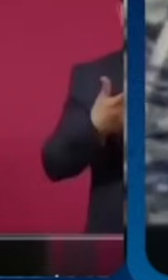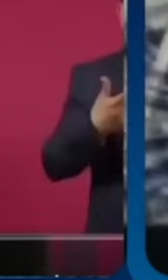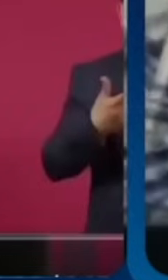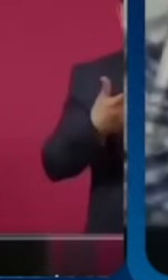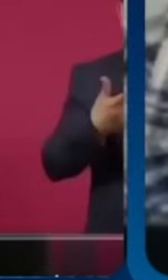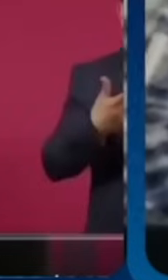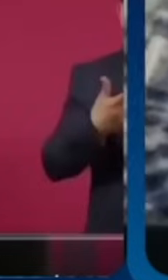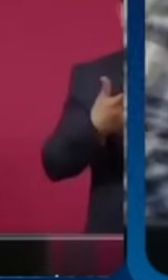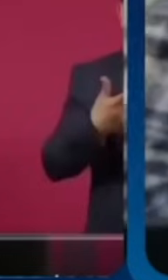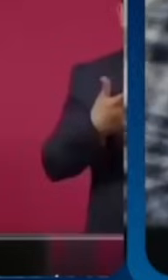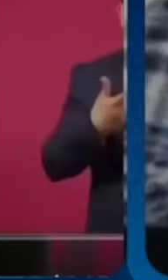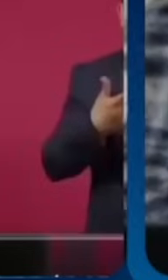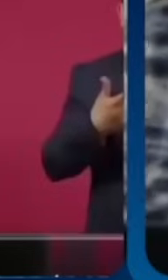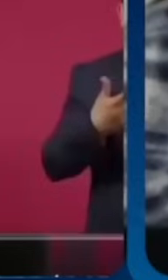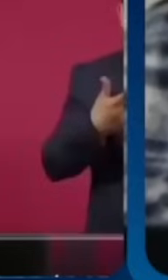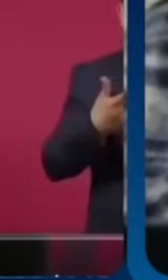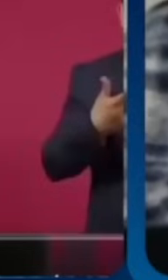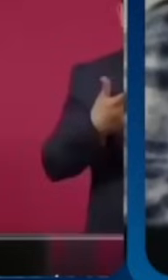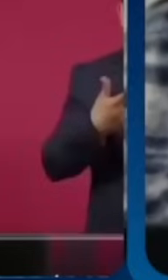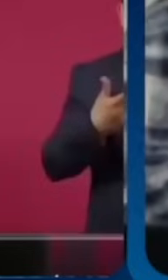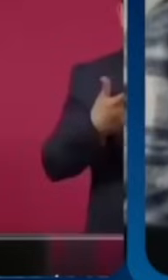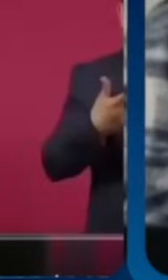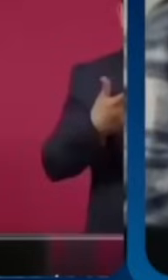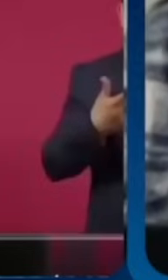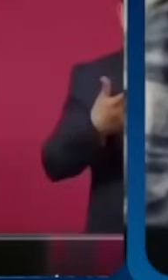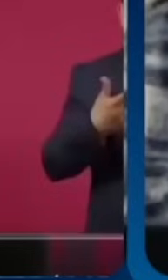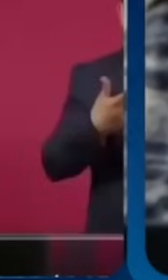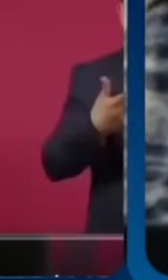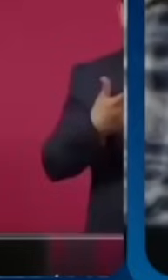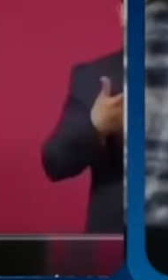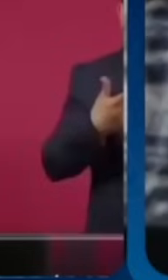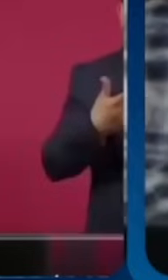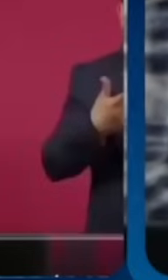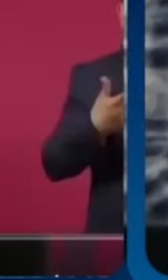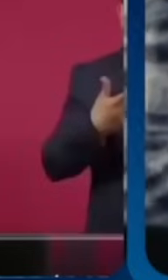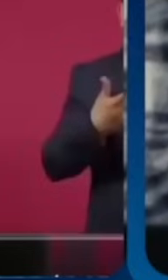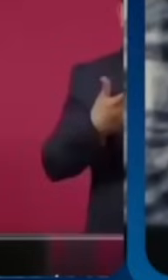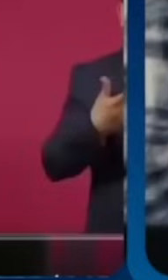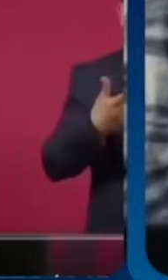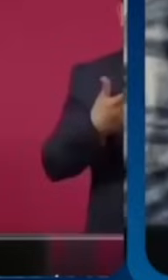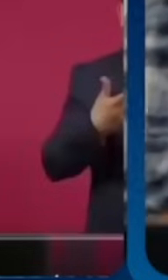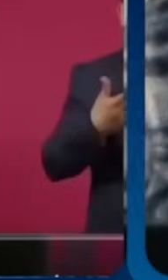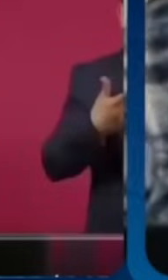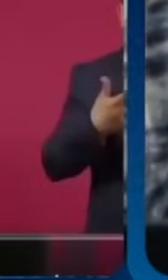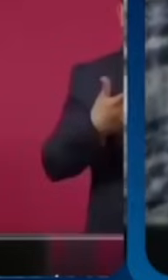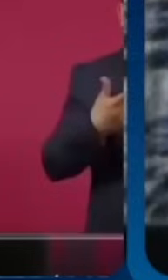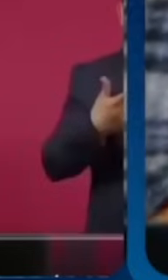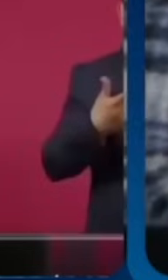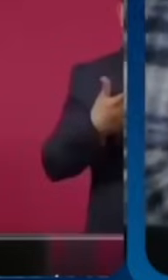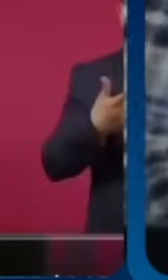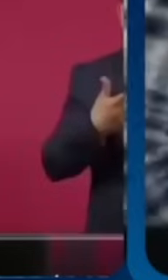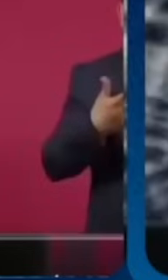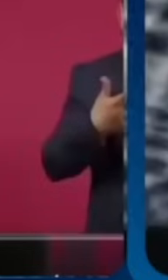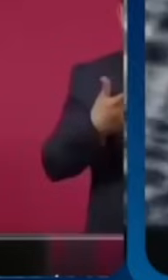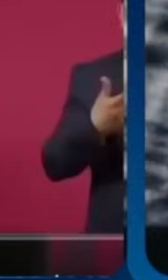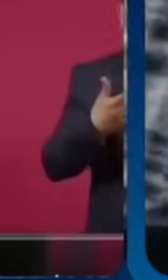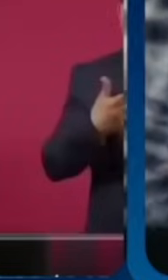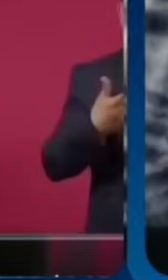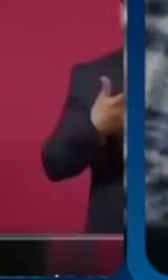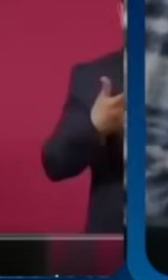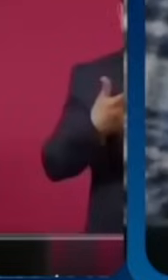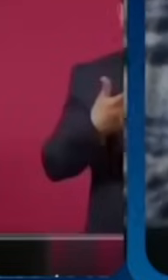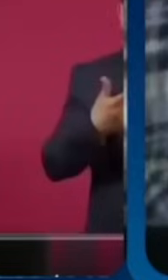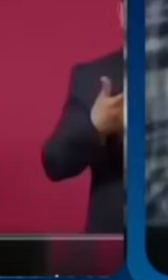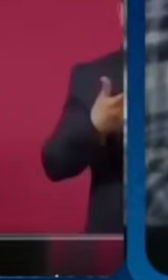los trabajadores no les va a llegar su bono, pero a los machuchones sí. Entonces yo invito, porque vimos